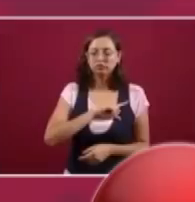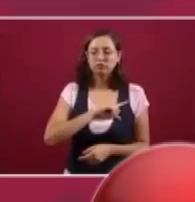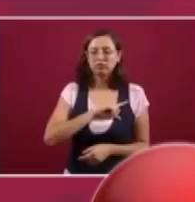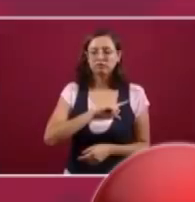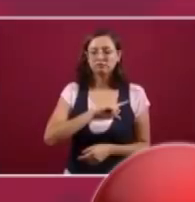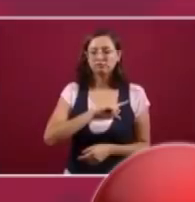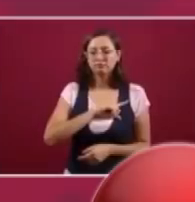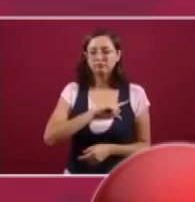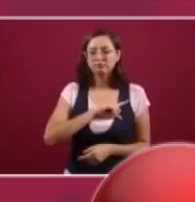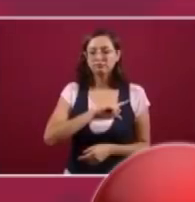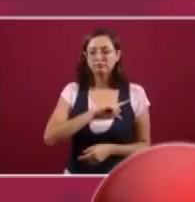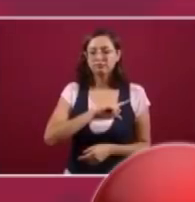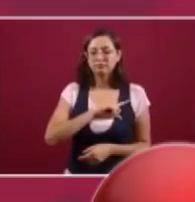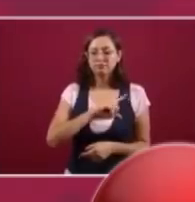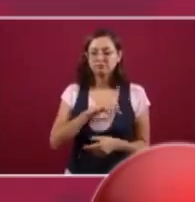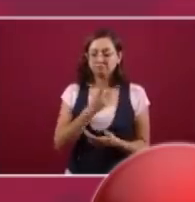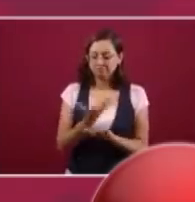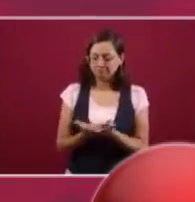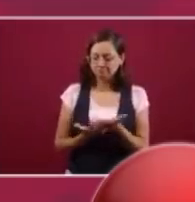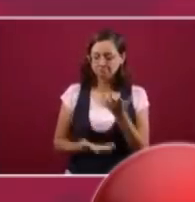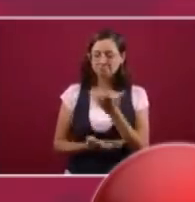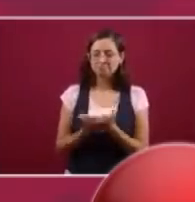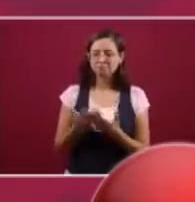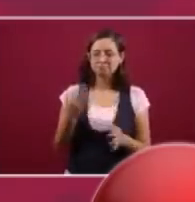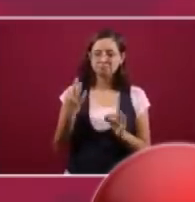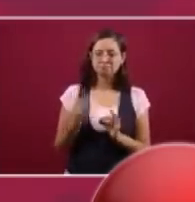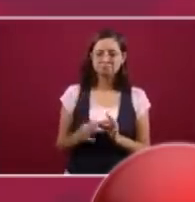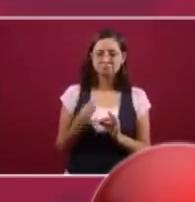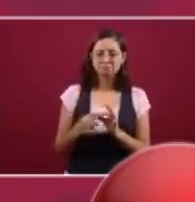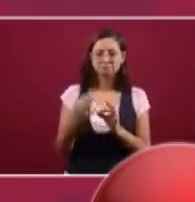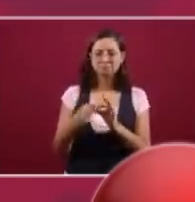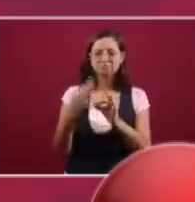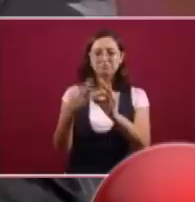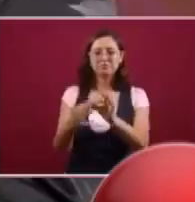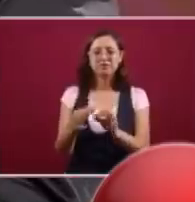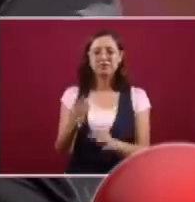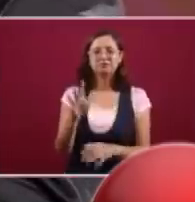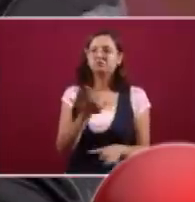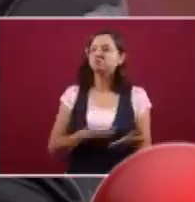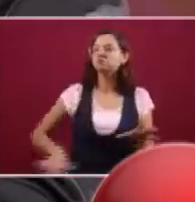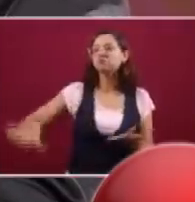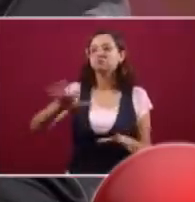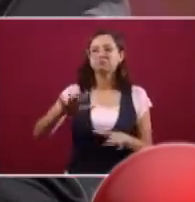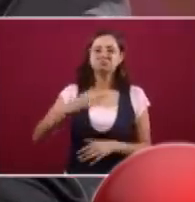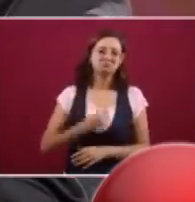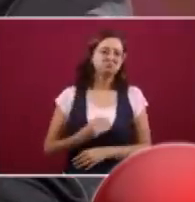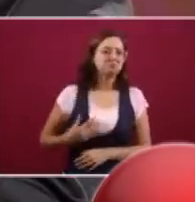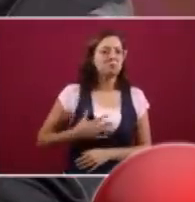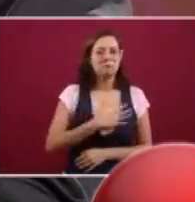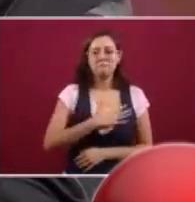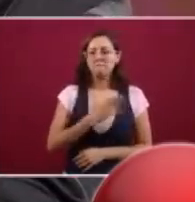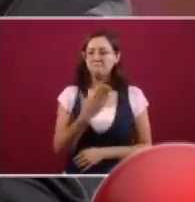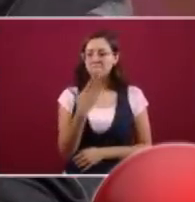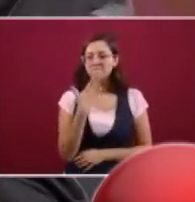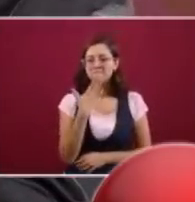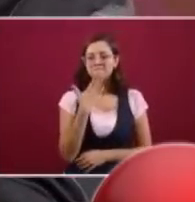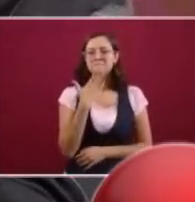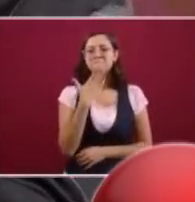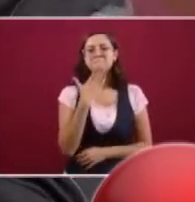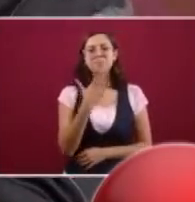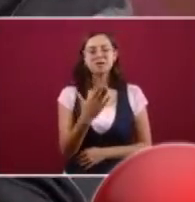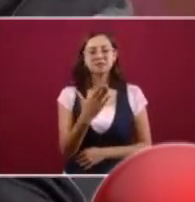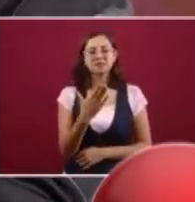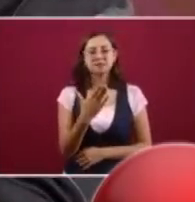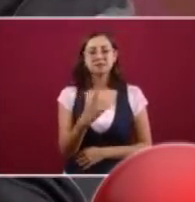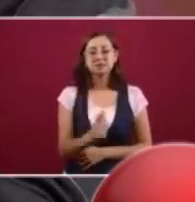establecer en la práctica lo que se conoce como estado de bienestar, que el mexicano